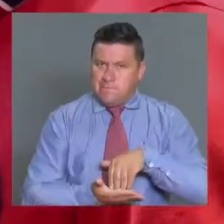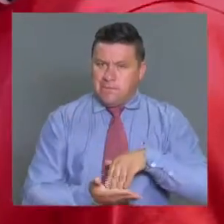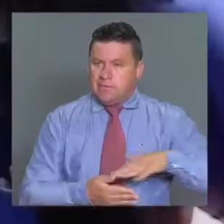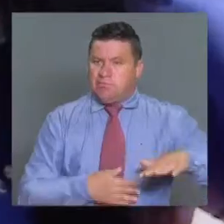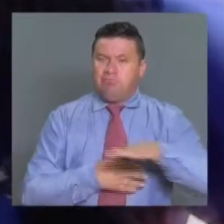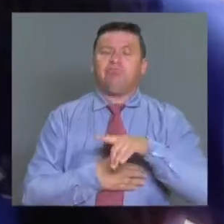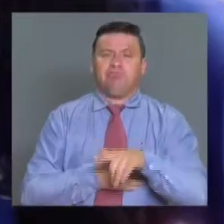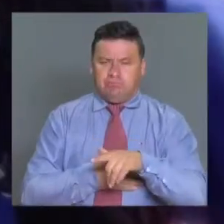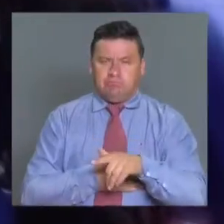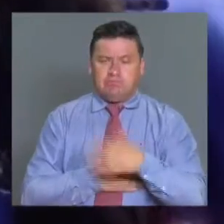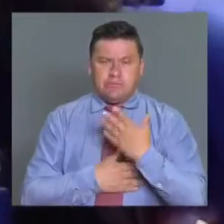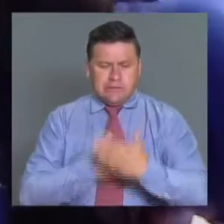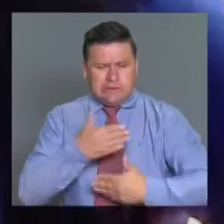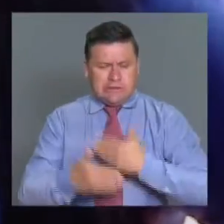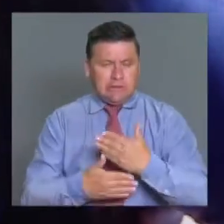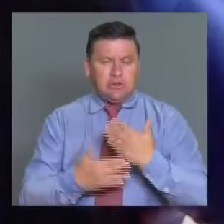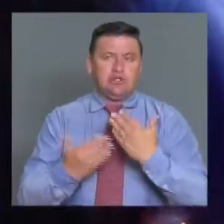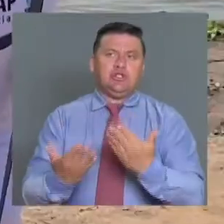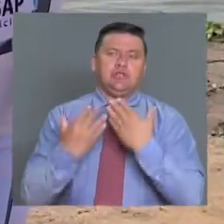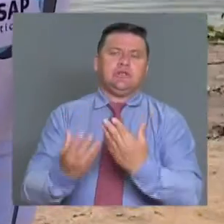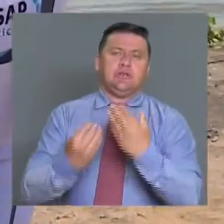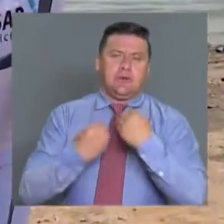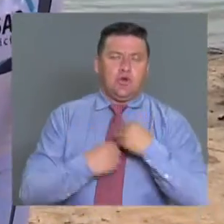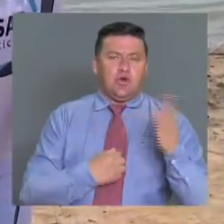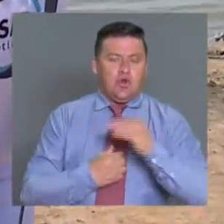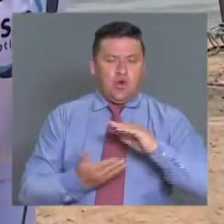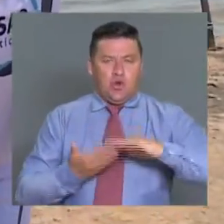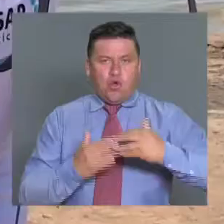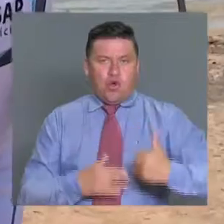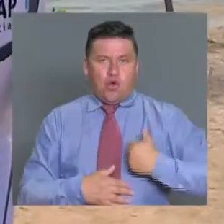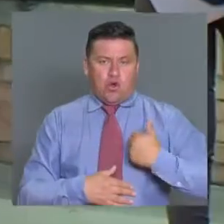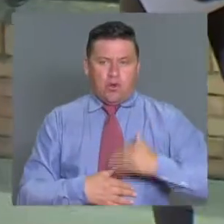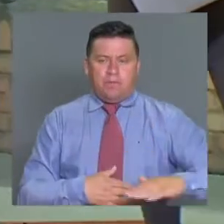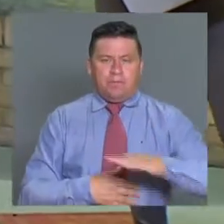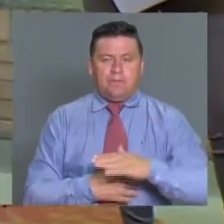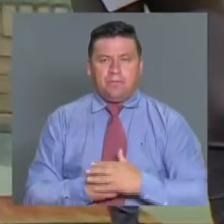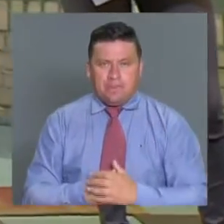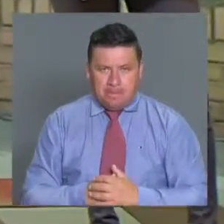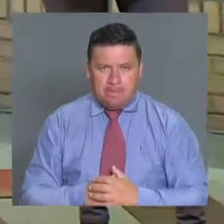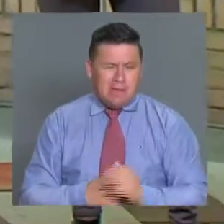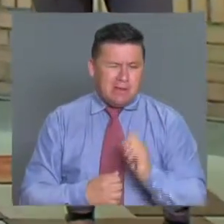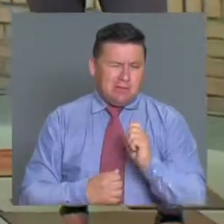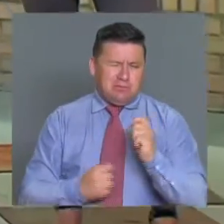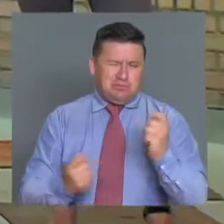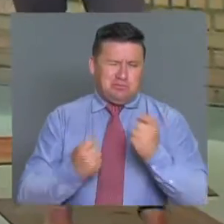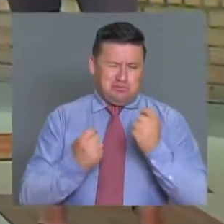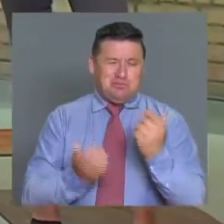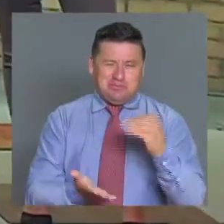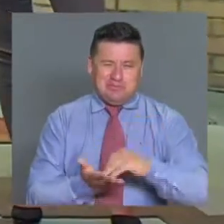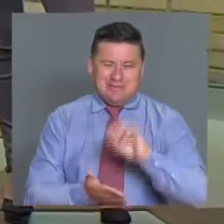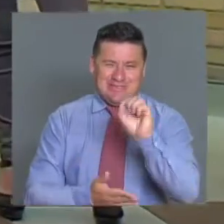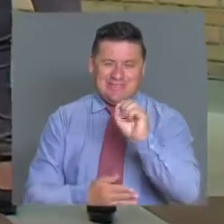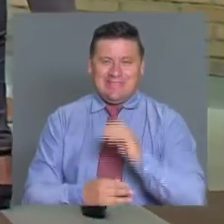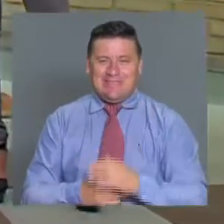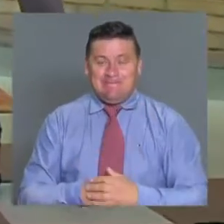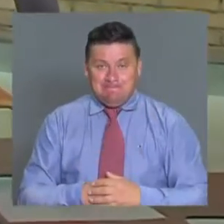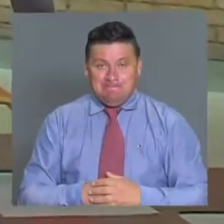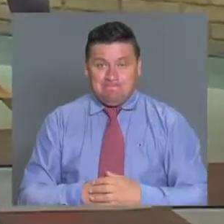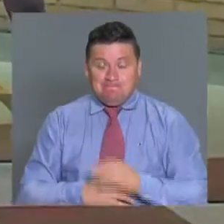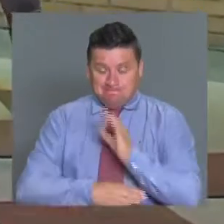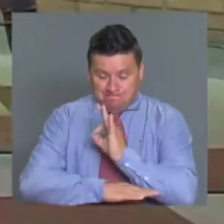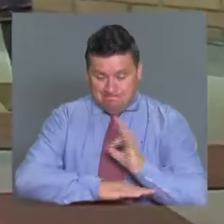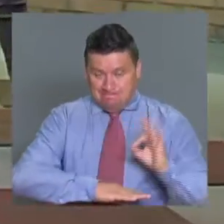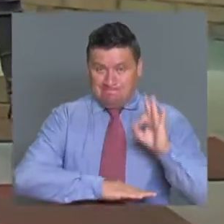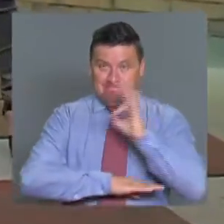centro territorial quien ha sido de gran beneficio para la juventud de la región vamos con una breve pausa institucional la